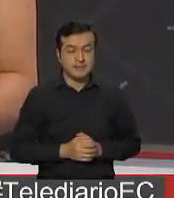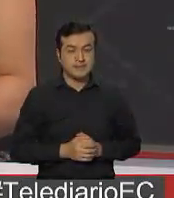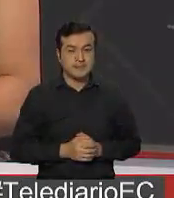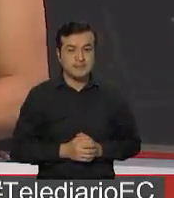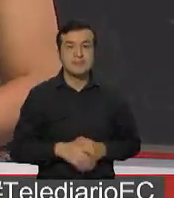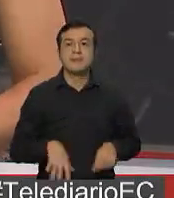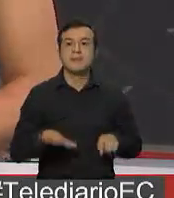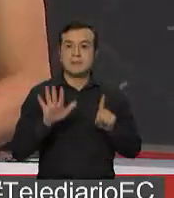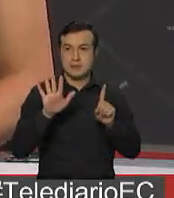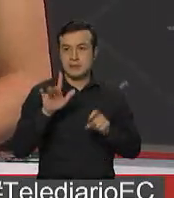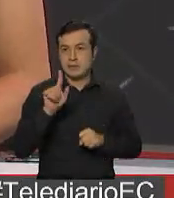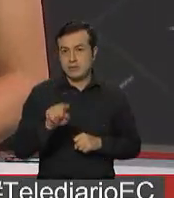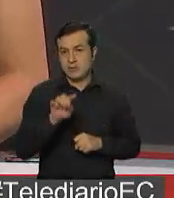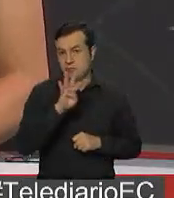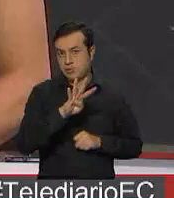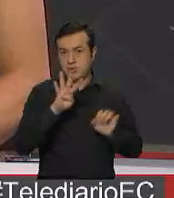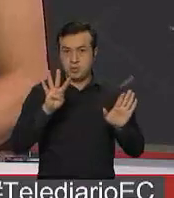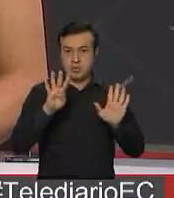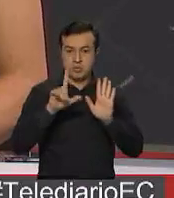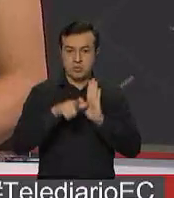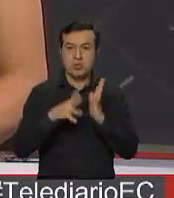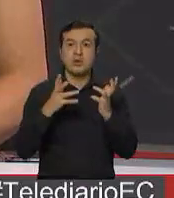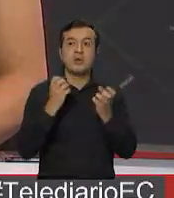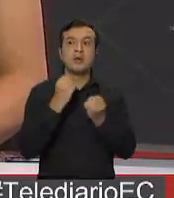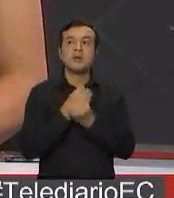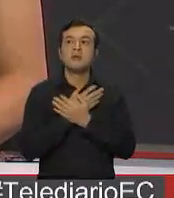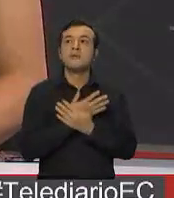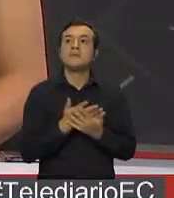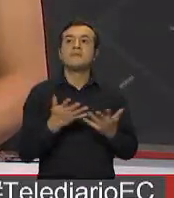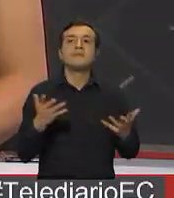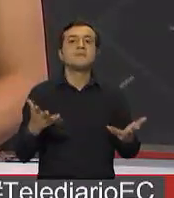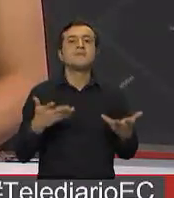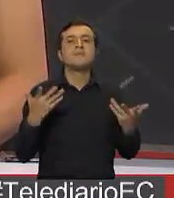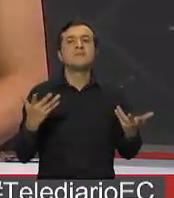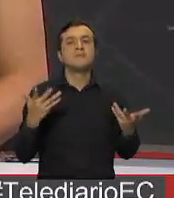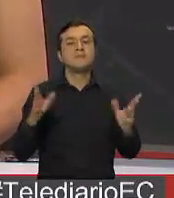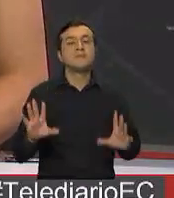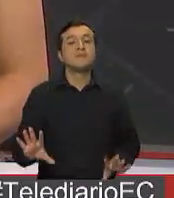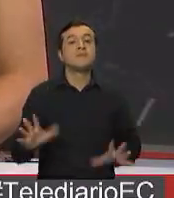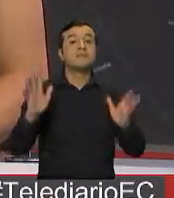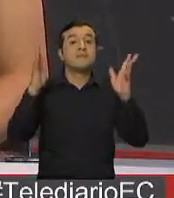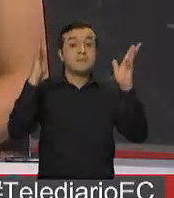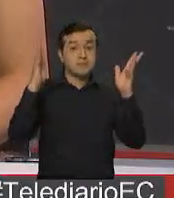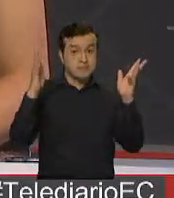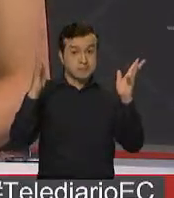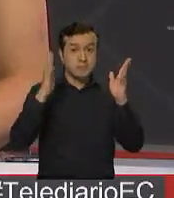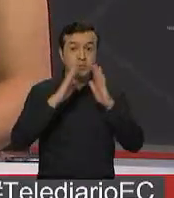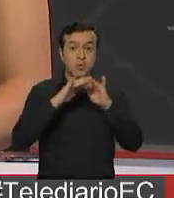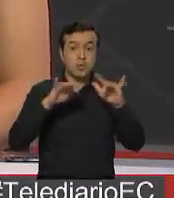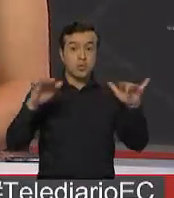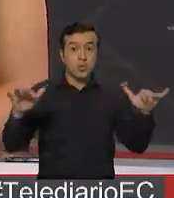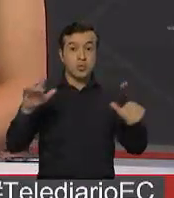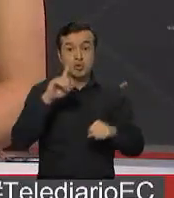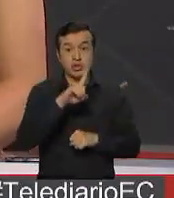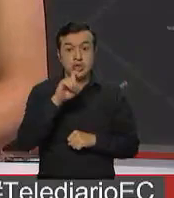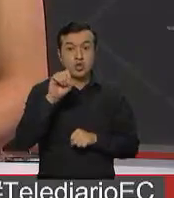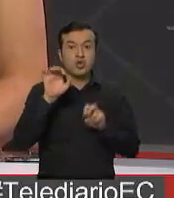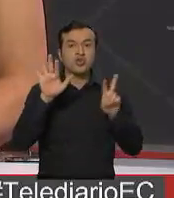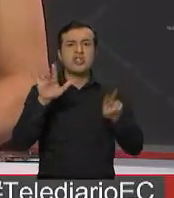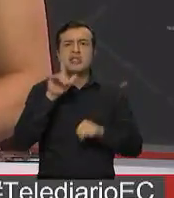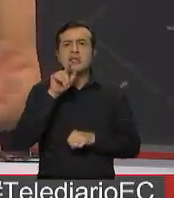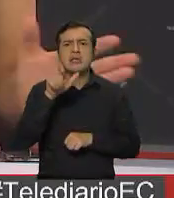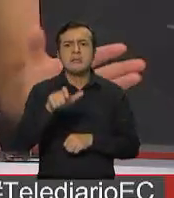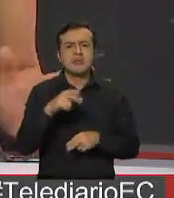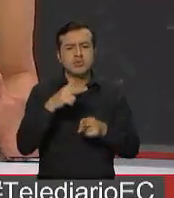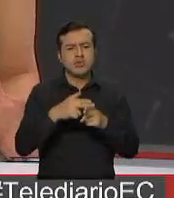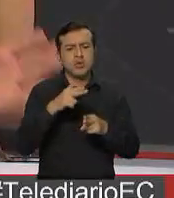6 de la mañana con 49 minutos. Queremos compartir con ustedes la celebración de cumpleaños 107 de